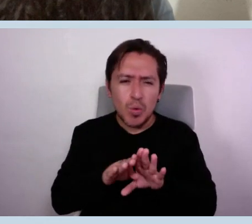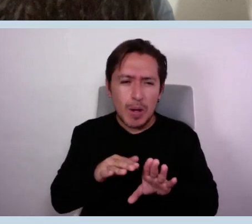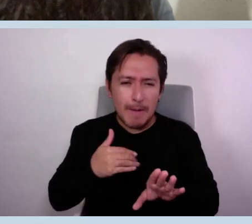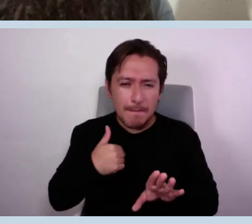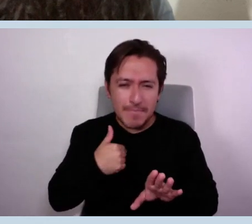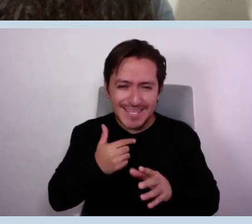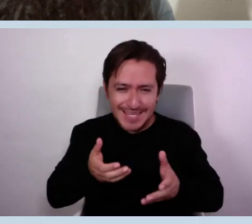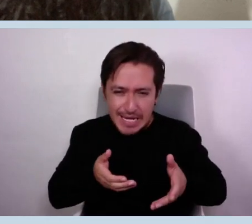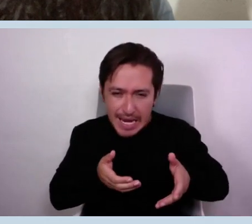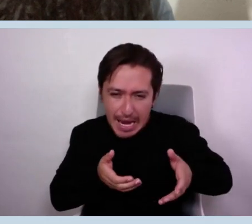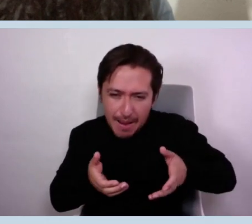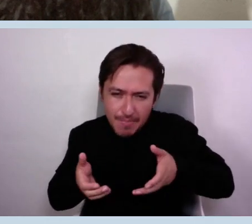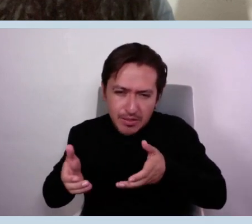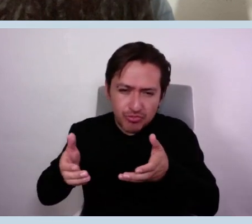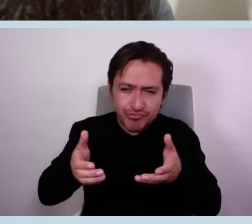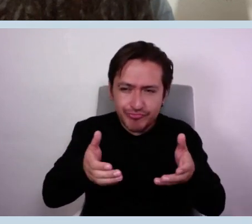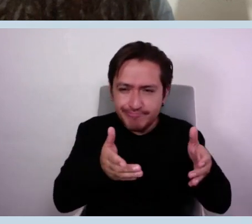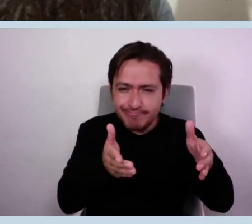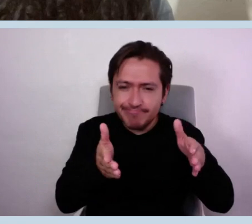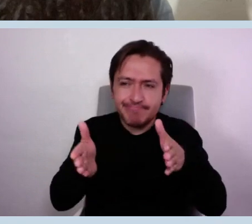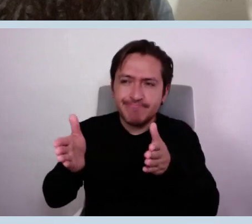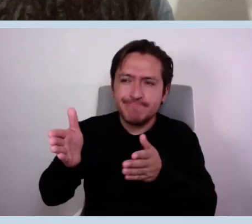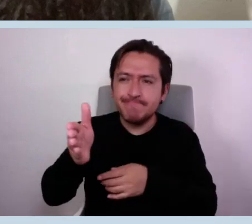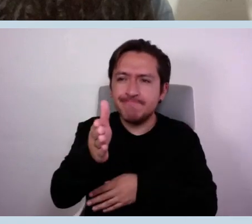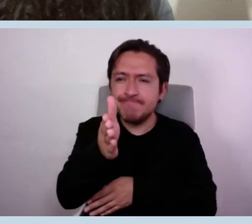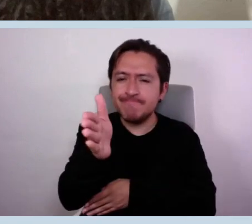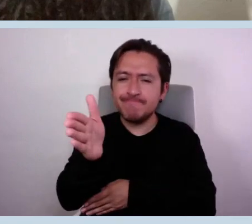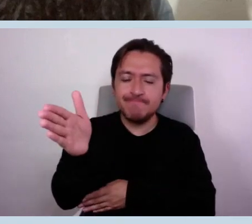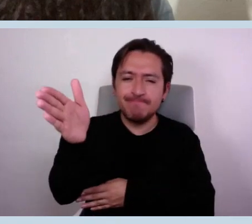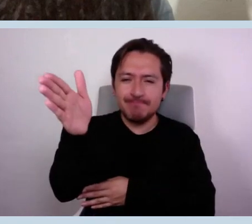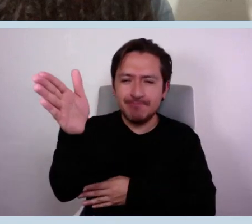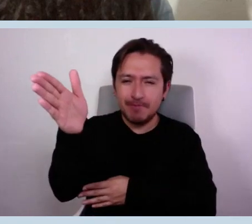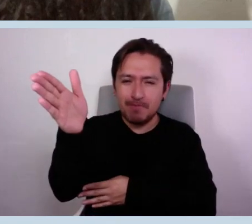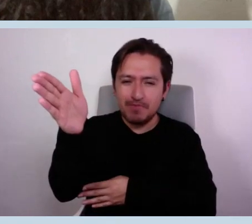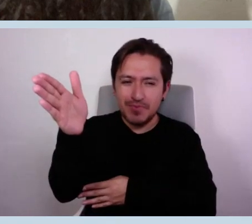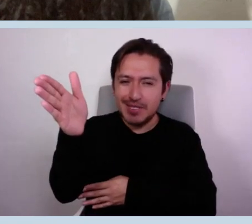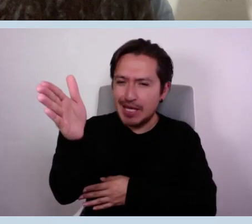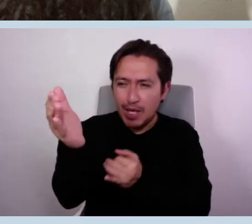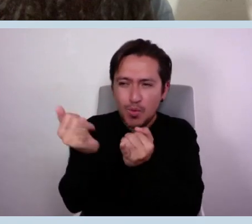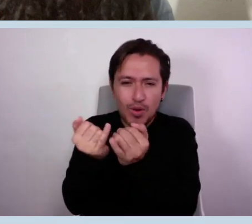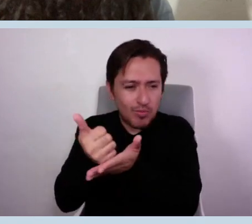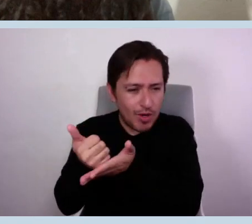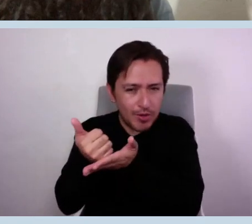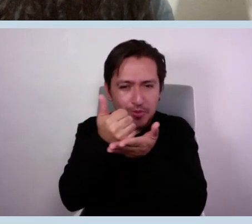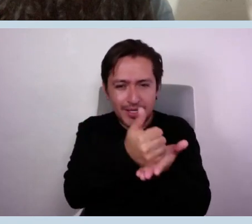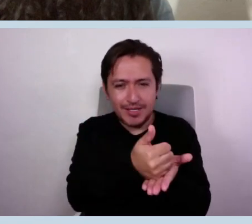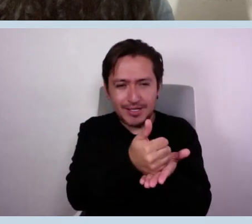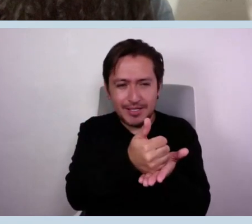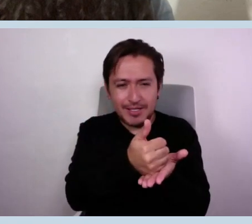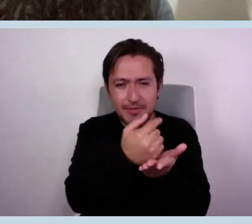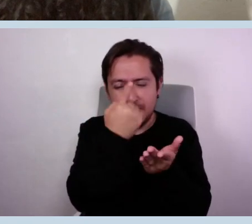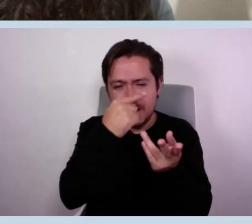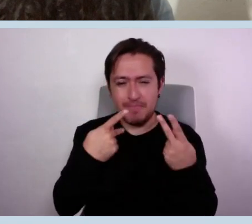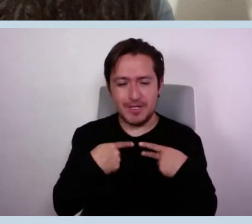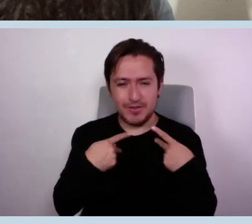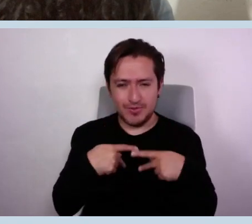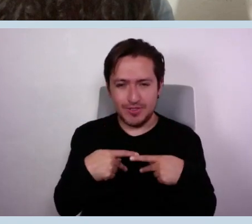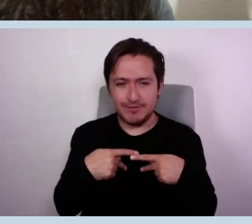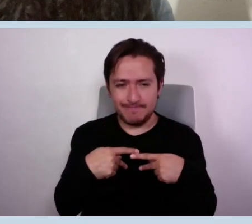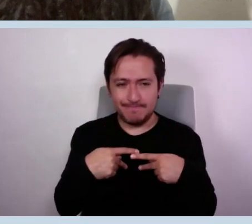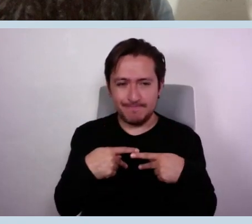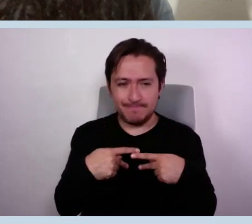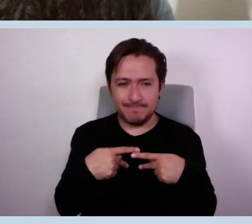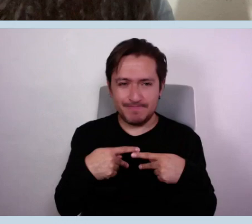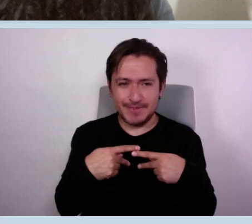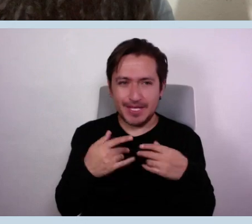muchísimo más placentero y amable para quienes estamos o quienes pasamos por ese por la formación